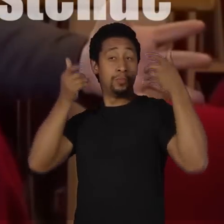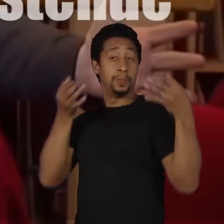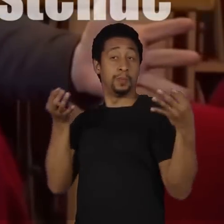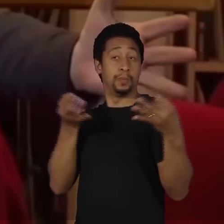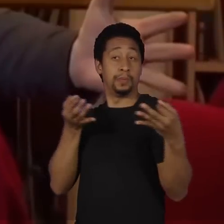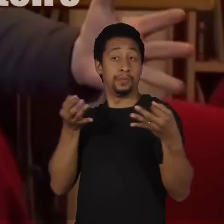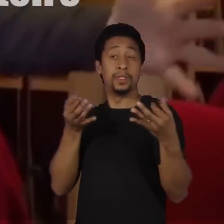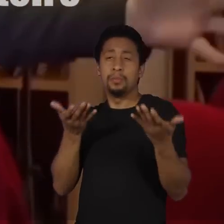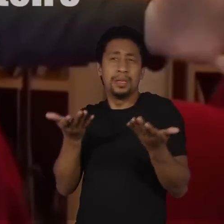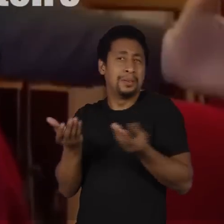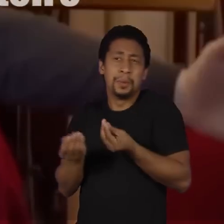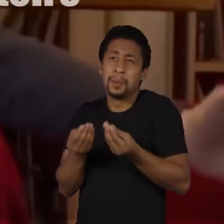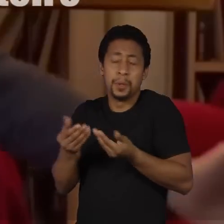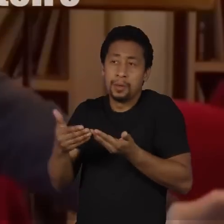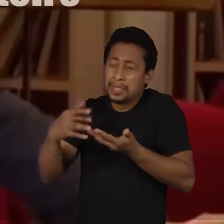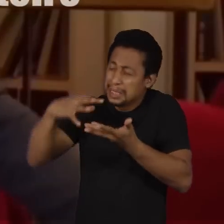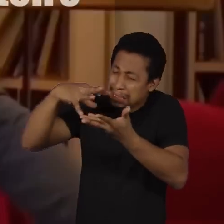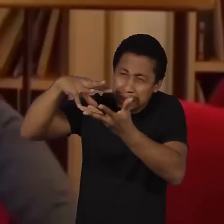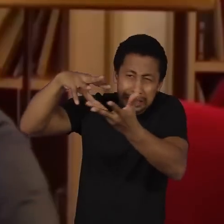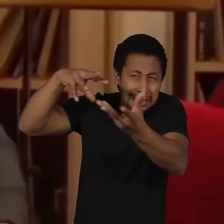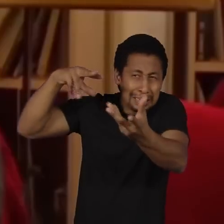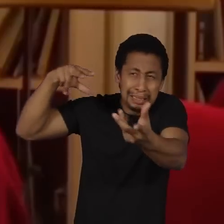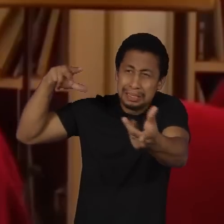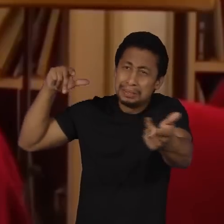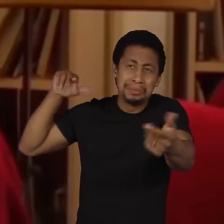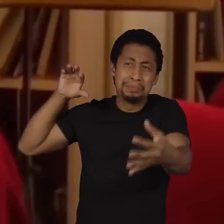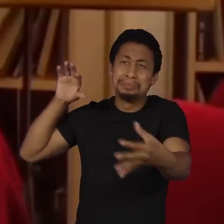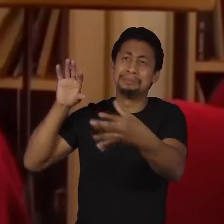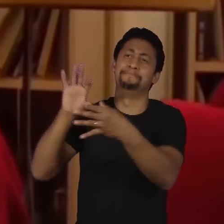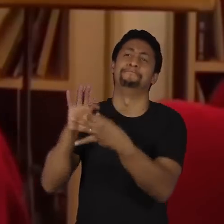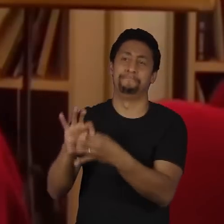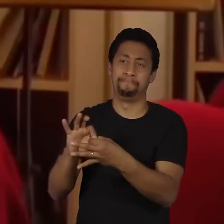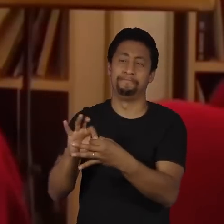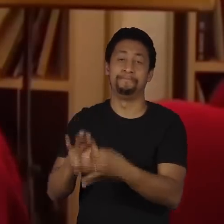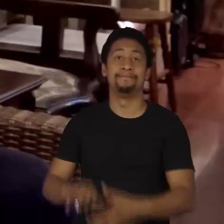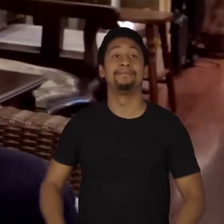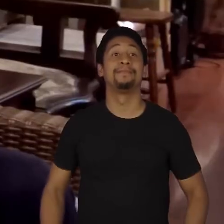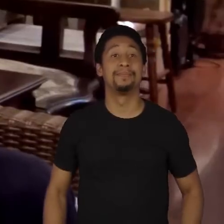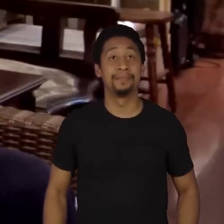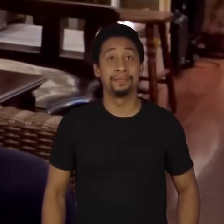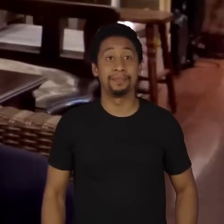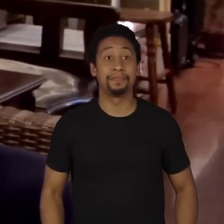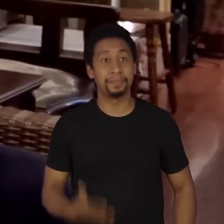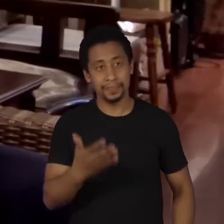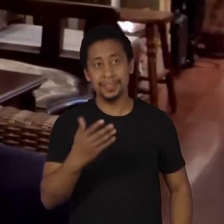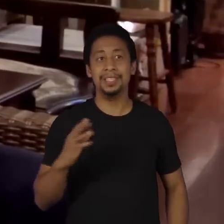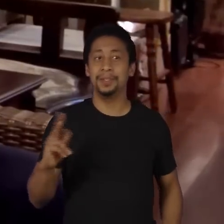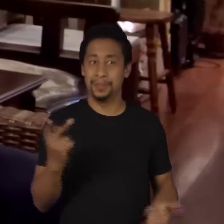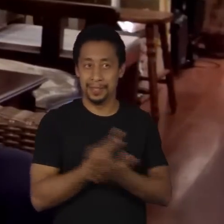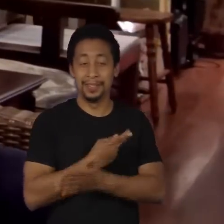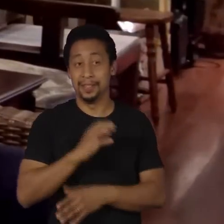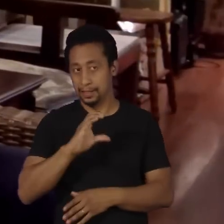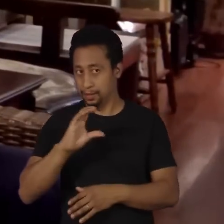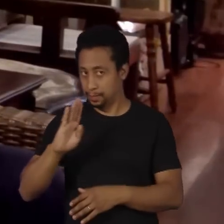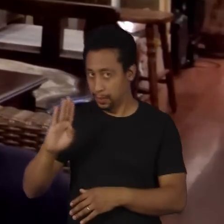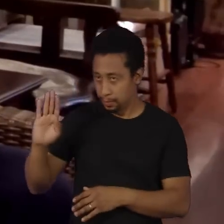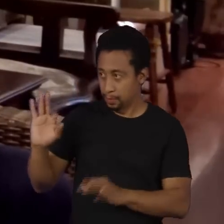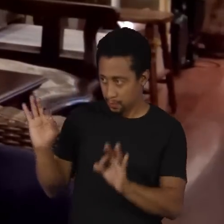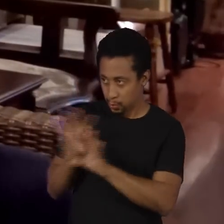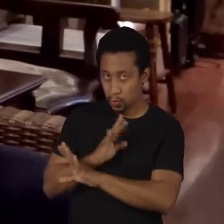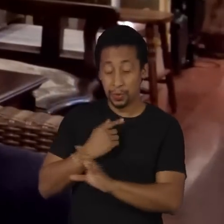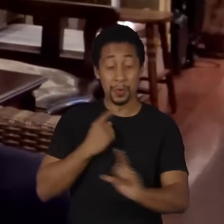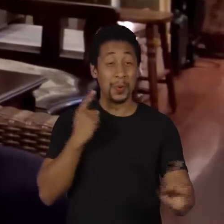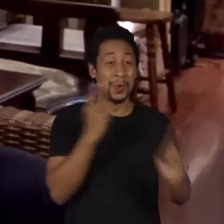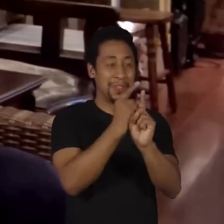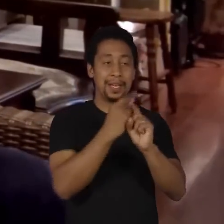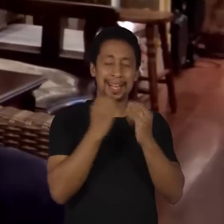extiende al universo inteiro. Mas ela já voltou do CCBB, quando eu fui encontrar com ela estava com os olhos